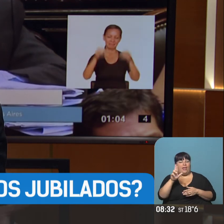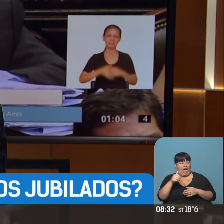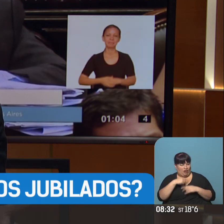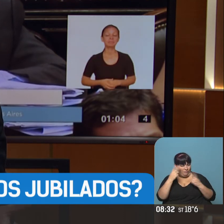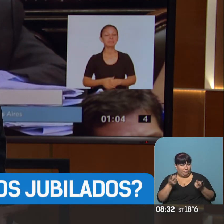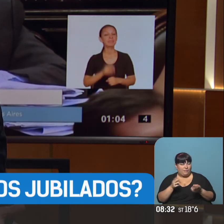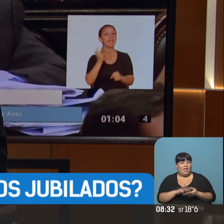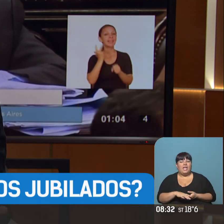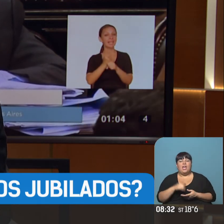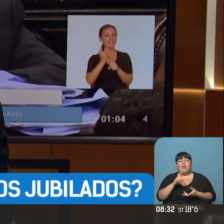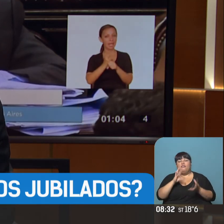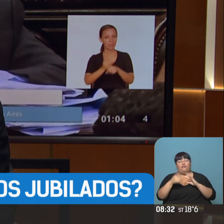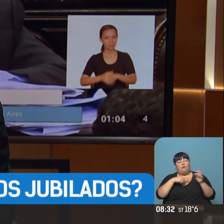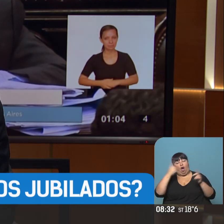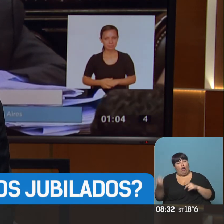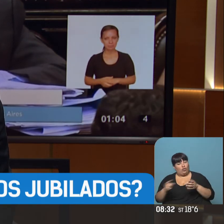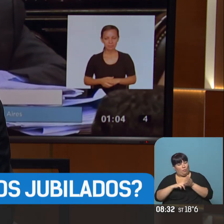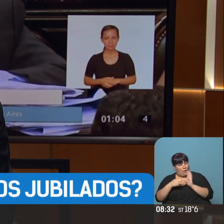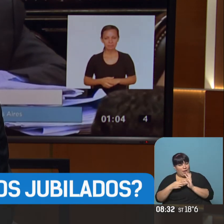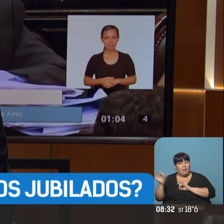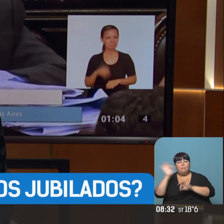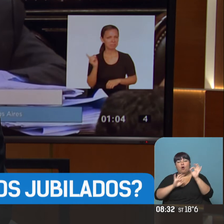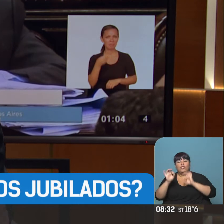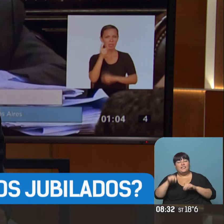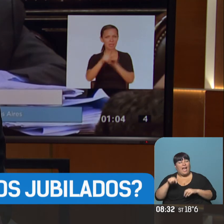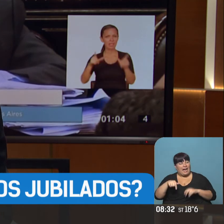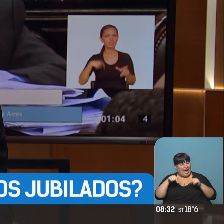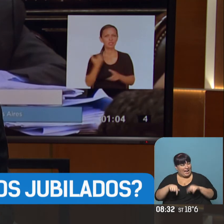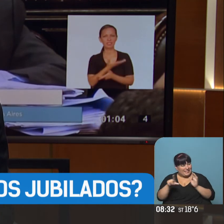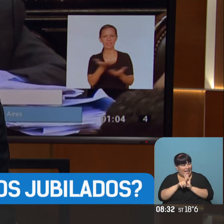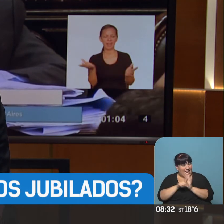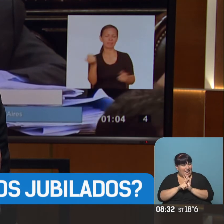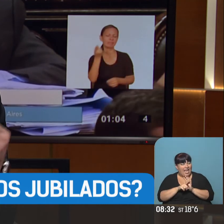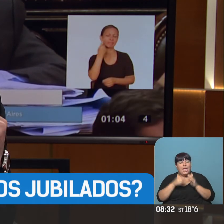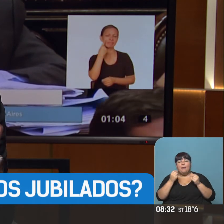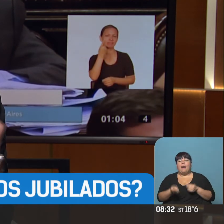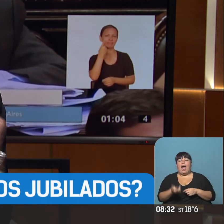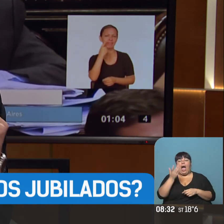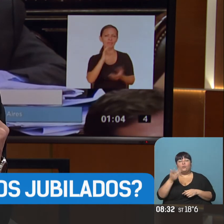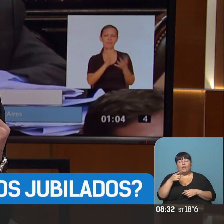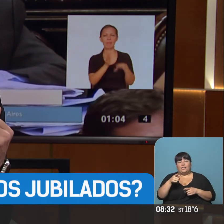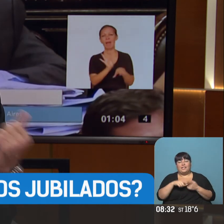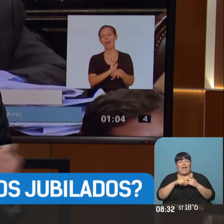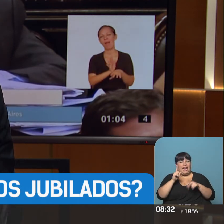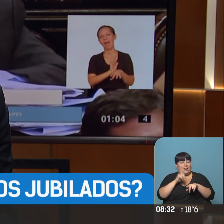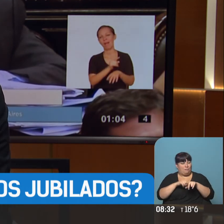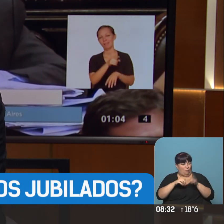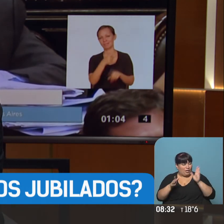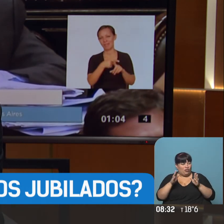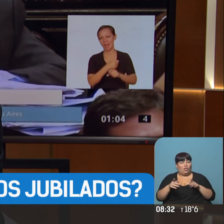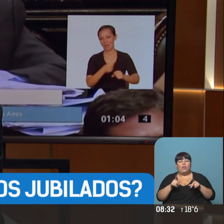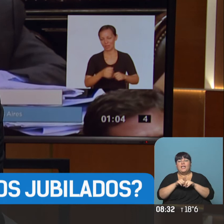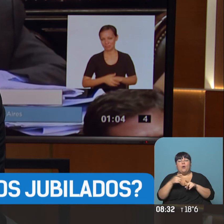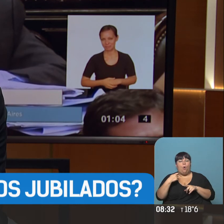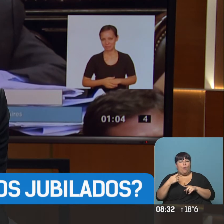Correcto. Como un efecto colateral de esto, el índice que se está utilizando en esta ley para actualizar las remuneraciones de esa época están pisados igual